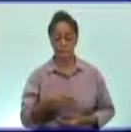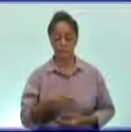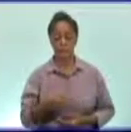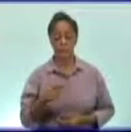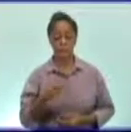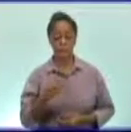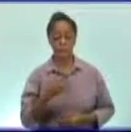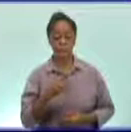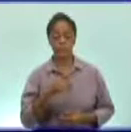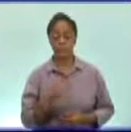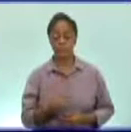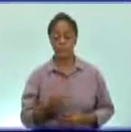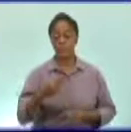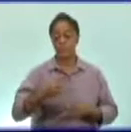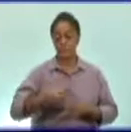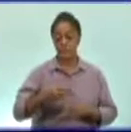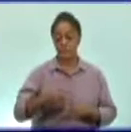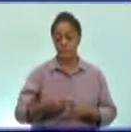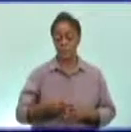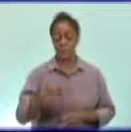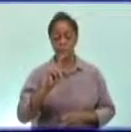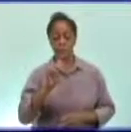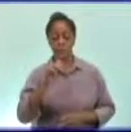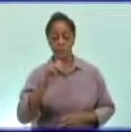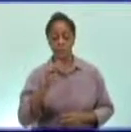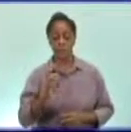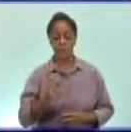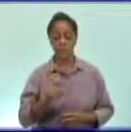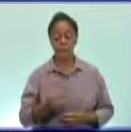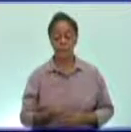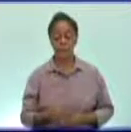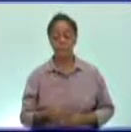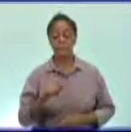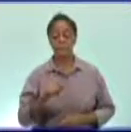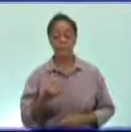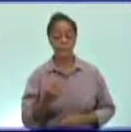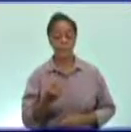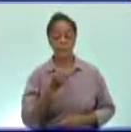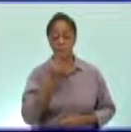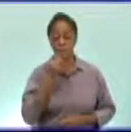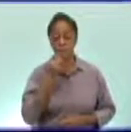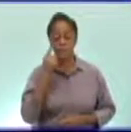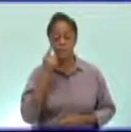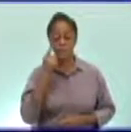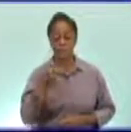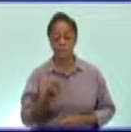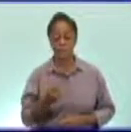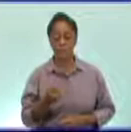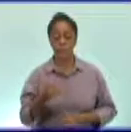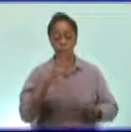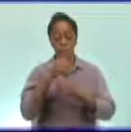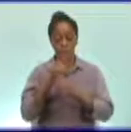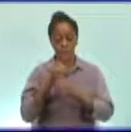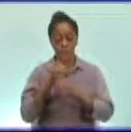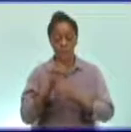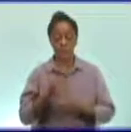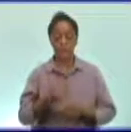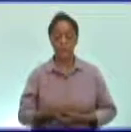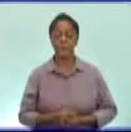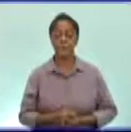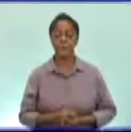Estos organismos se llaman unicelulares y solo pueden ser vistos con el microscopio.